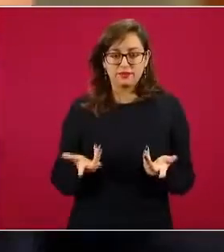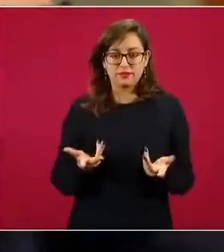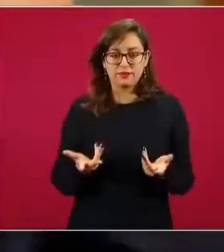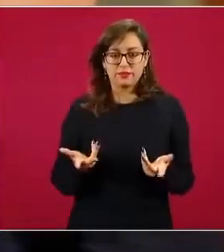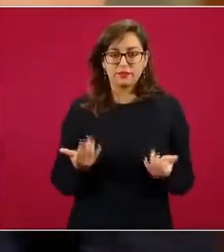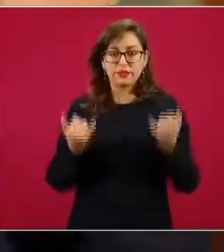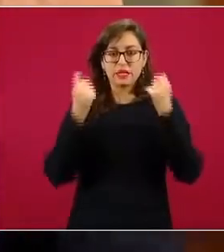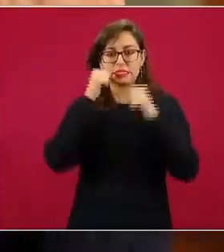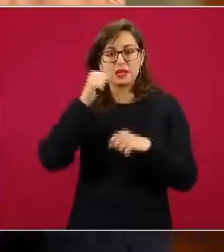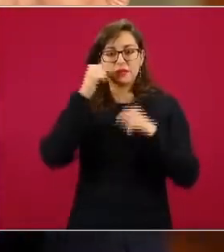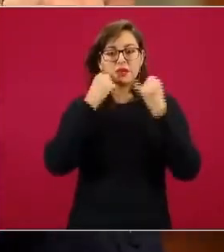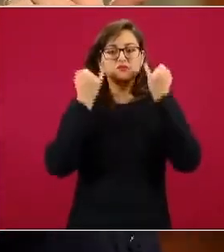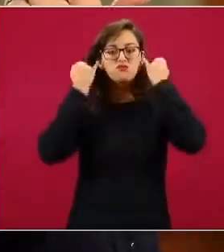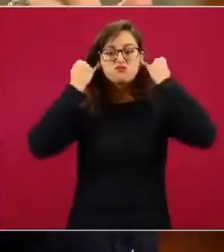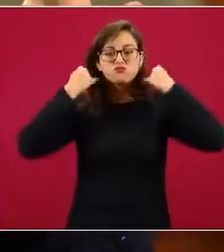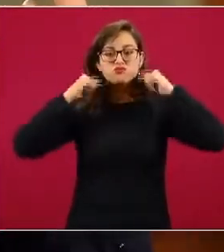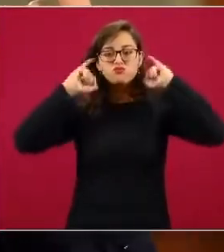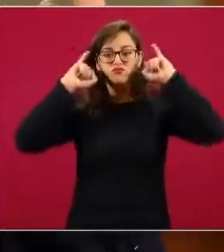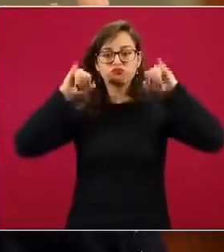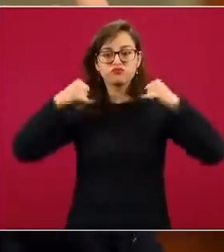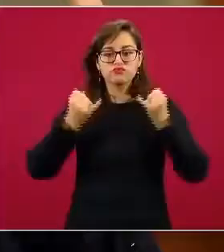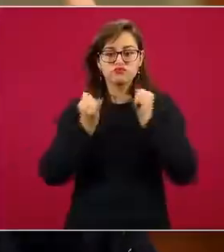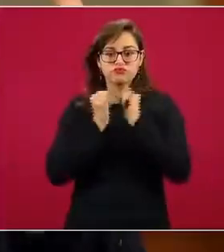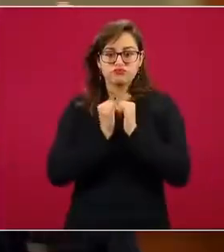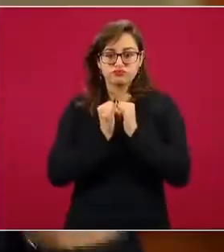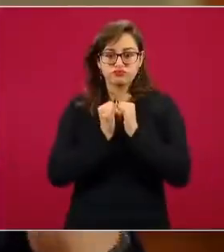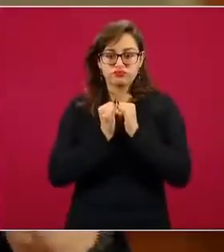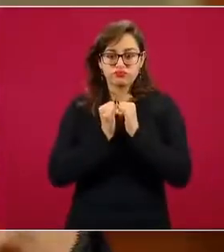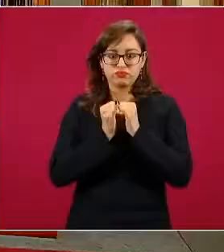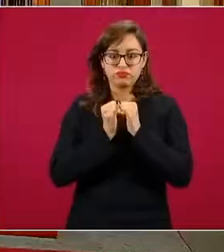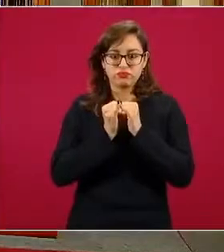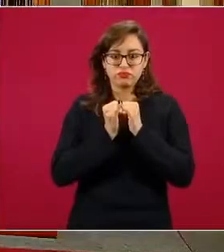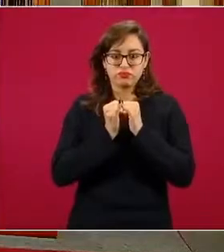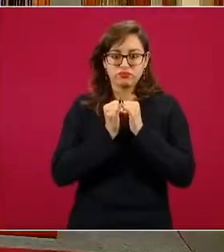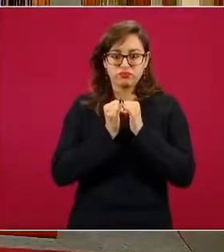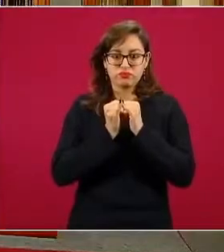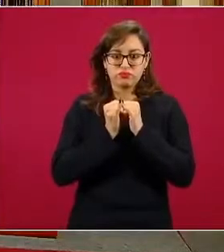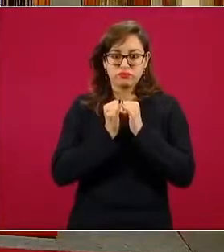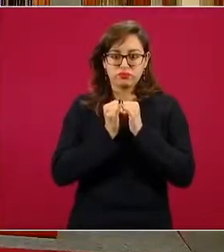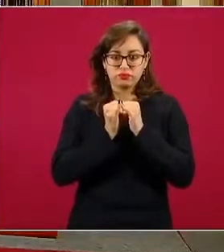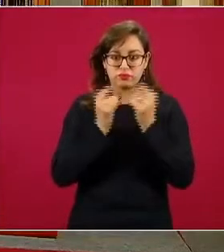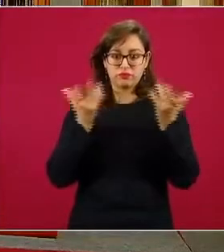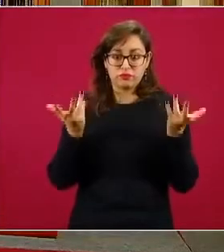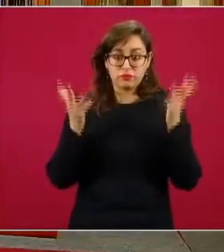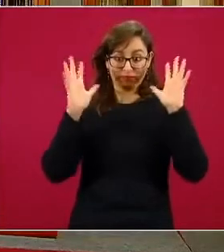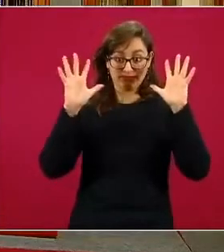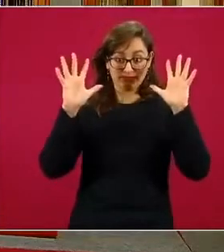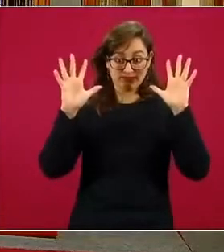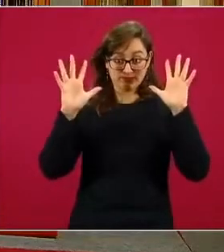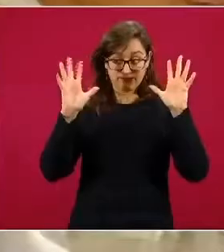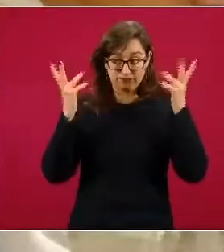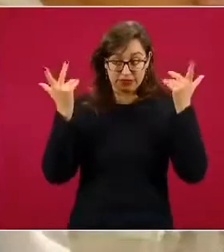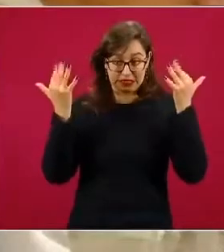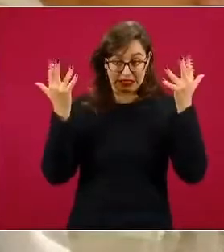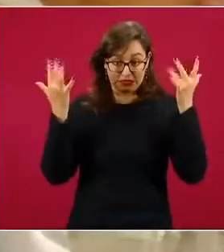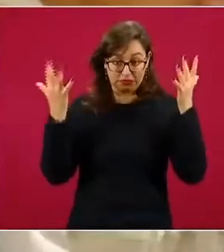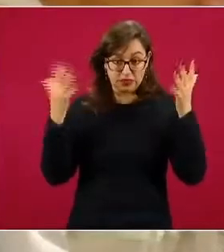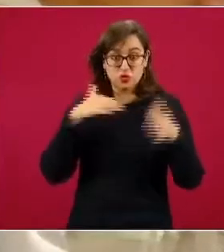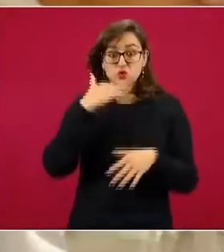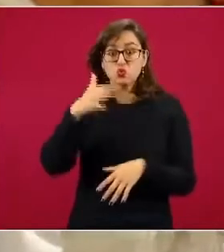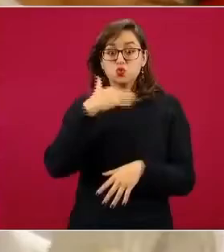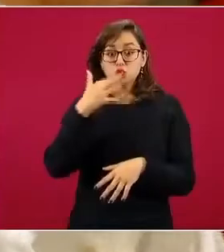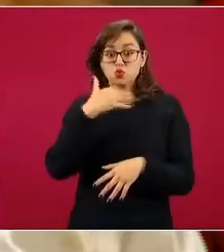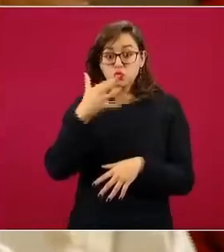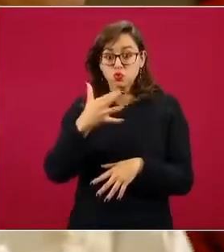Hay que utilizar el cubrebocas correctamente. Hay que recordar, la pandemia está en nuestras manos. Manos limpias y manos